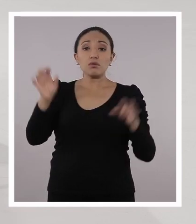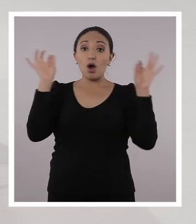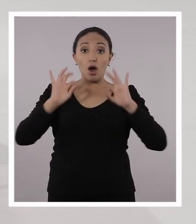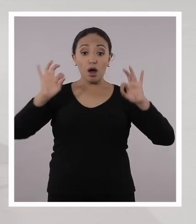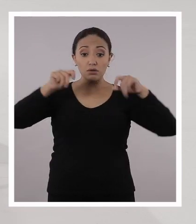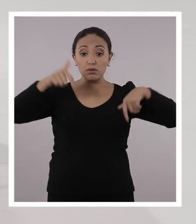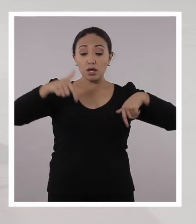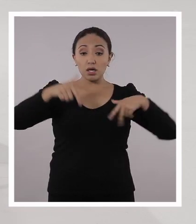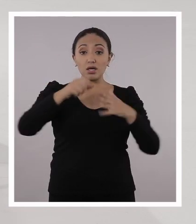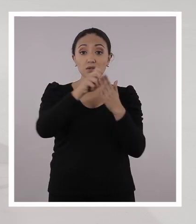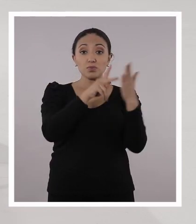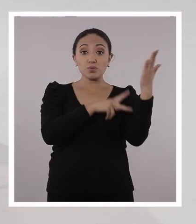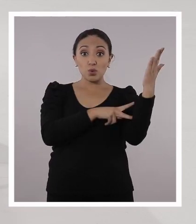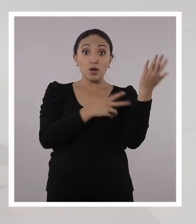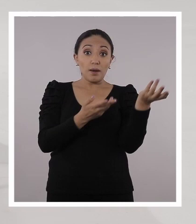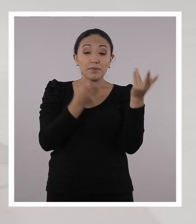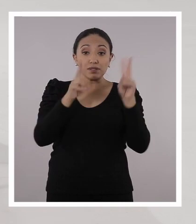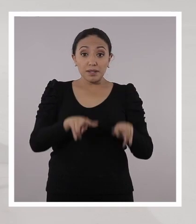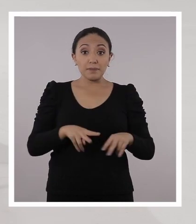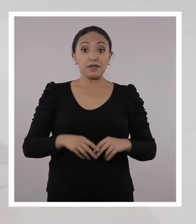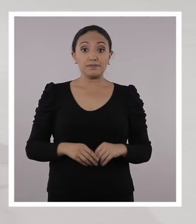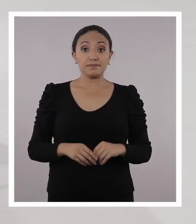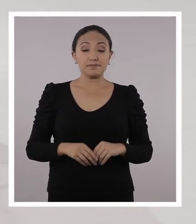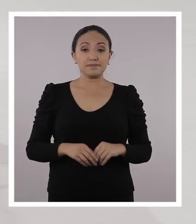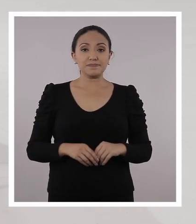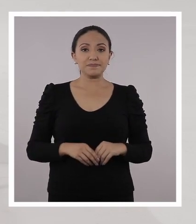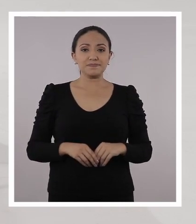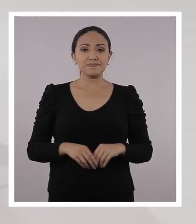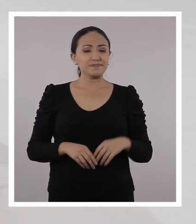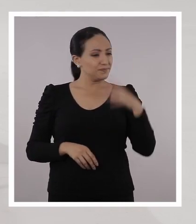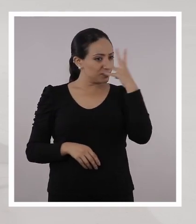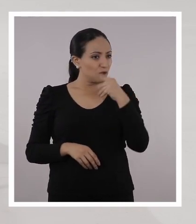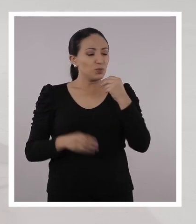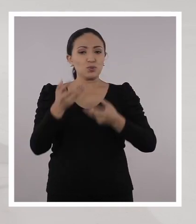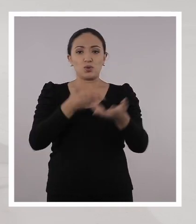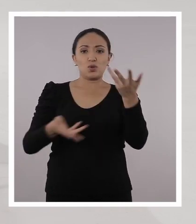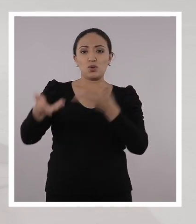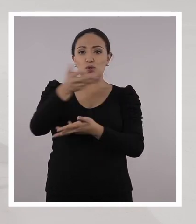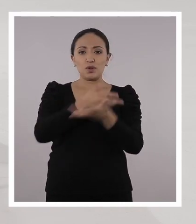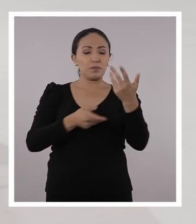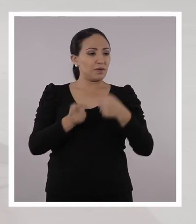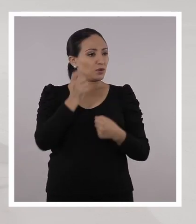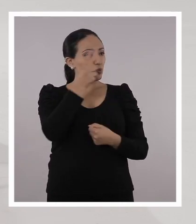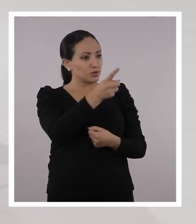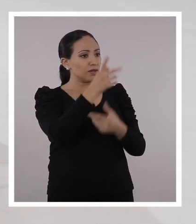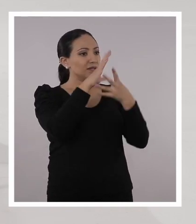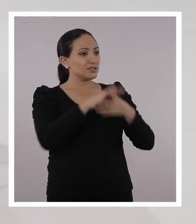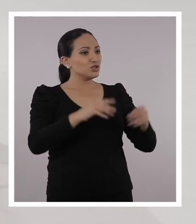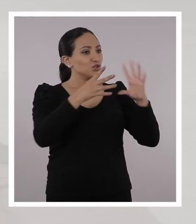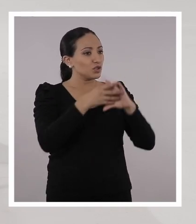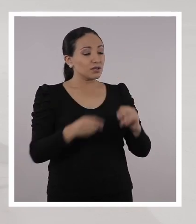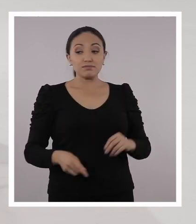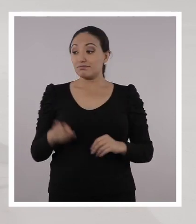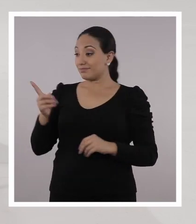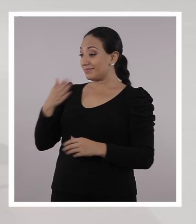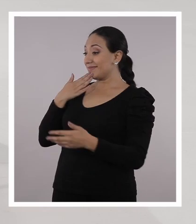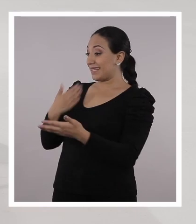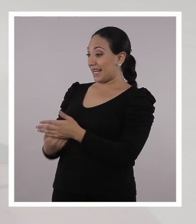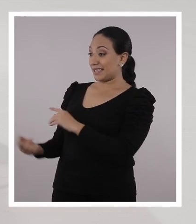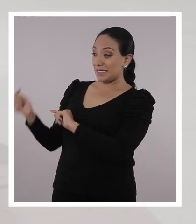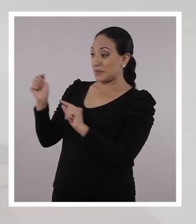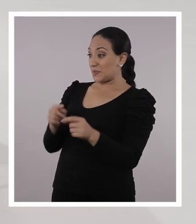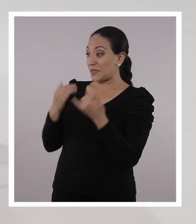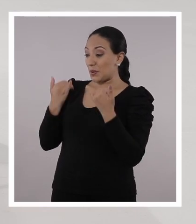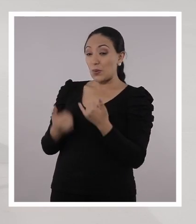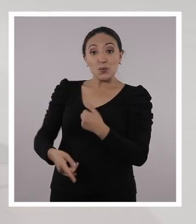estos programas educativos que tienen todas las radios del país. Qué bonito compartir historia con usted, profe. Nelly, gracias a ti